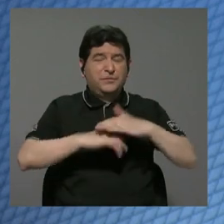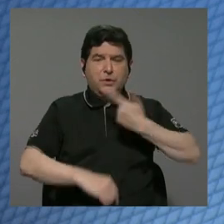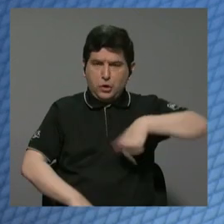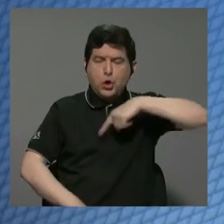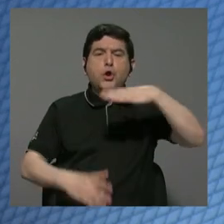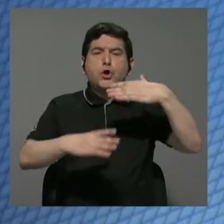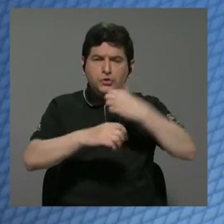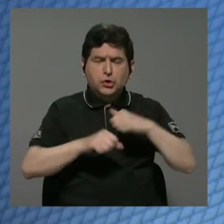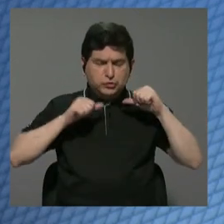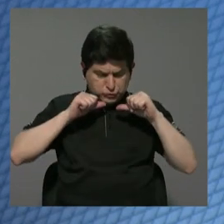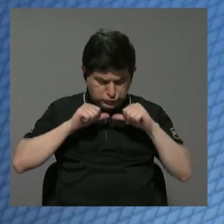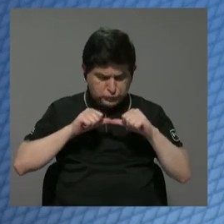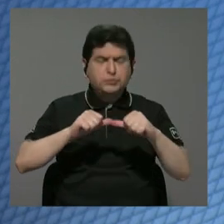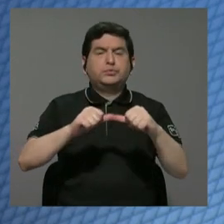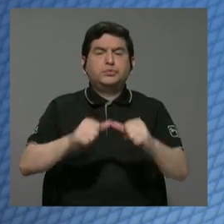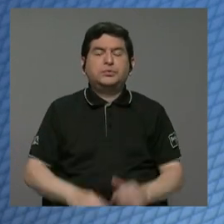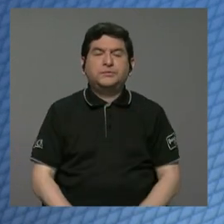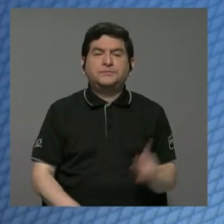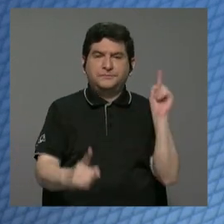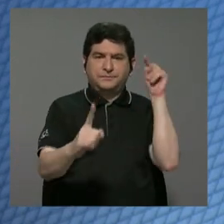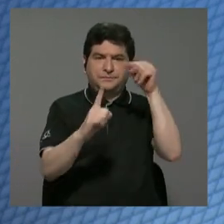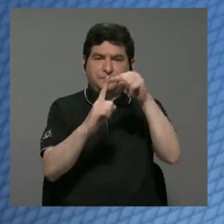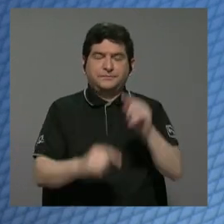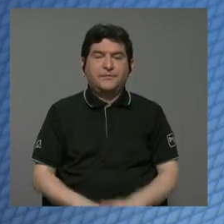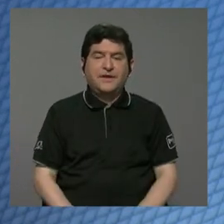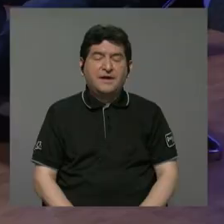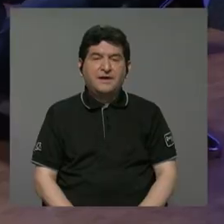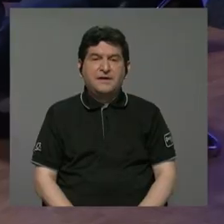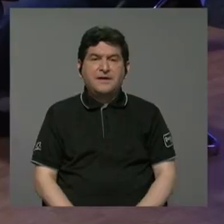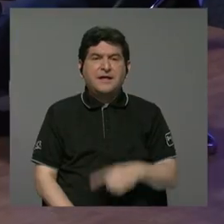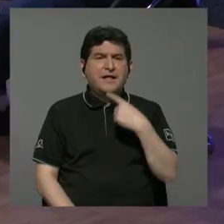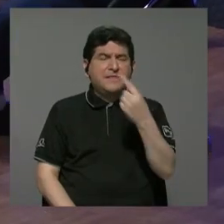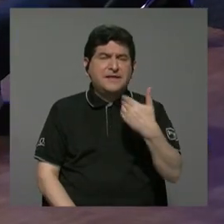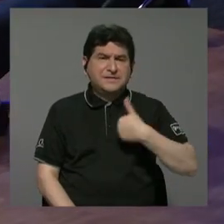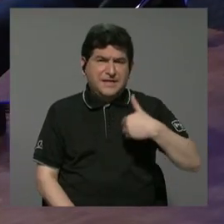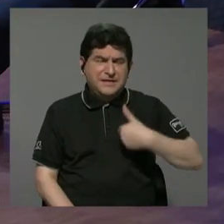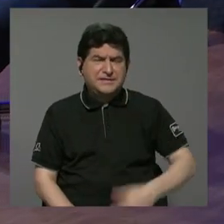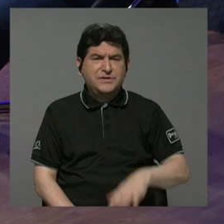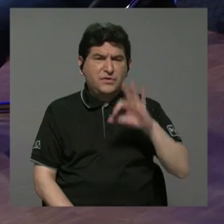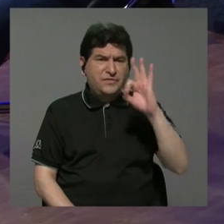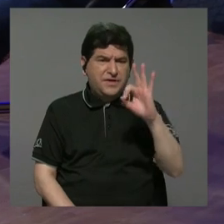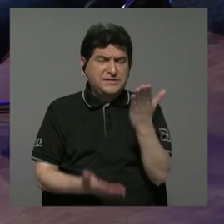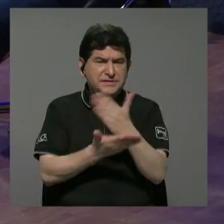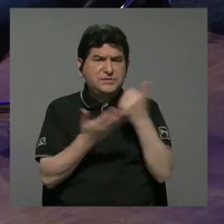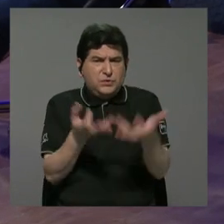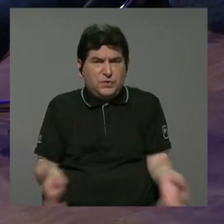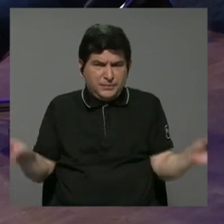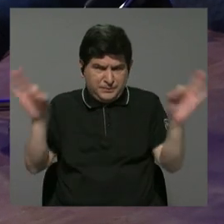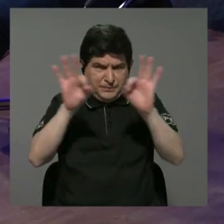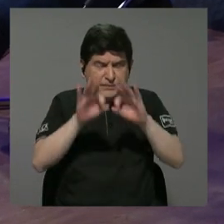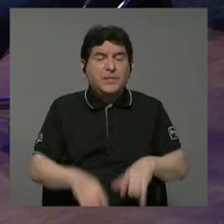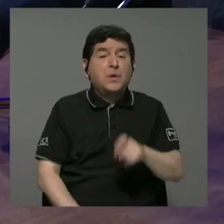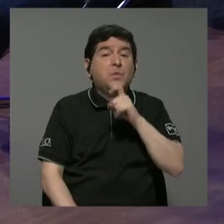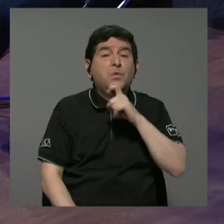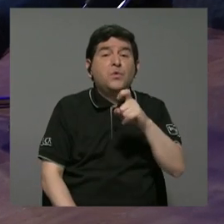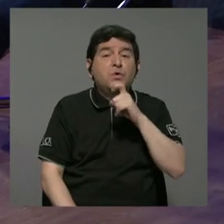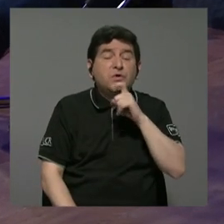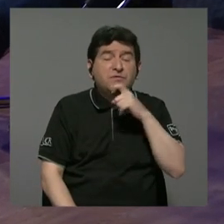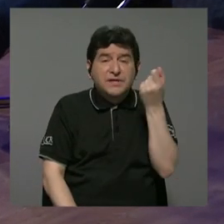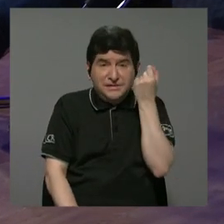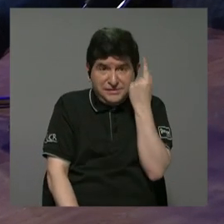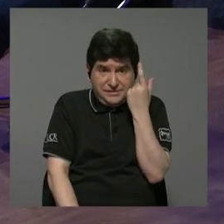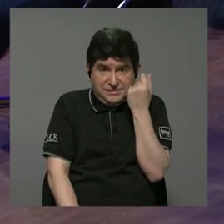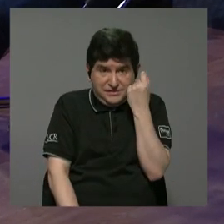haciéndolo constantemente con esos fines. Don Francisco señala algo importante, don Guillermo, es que es difícil de